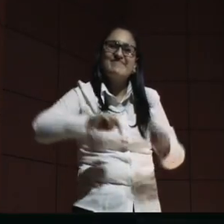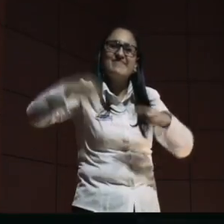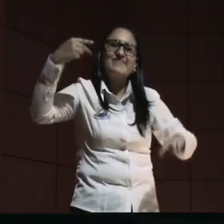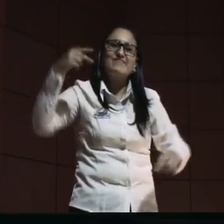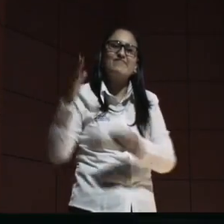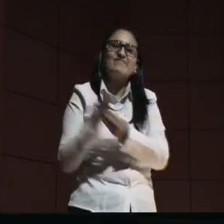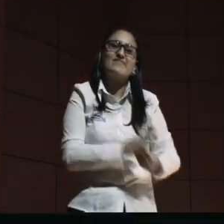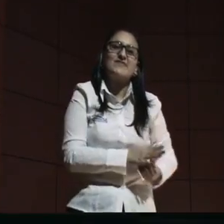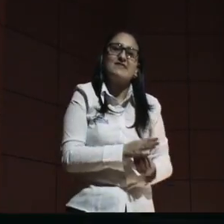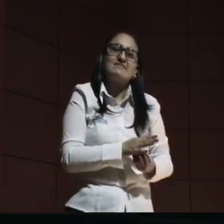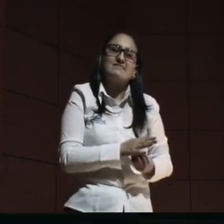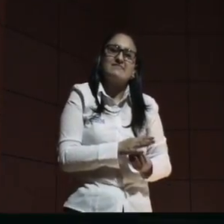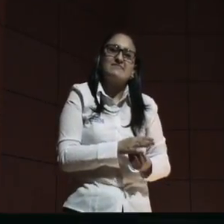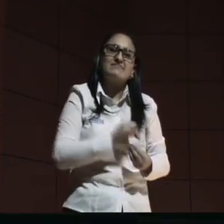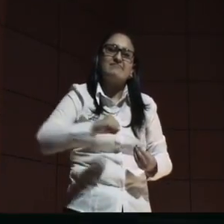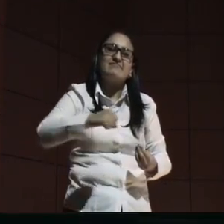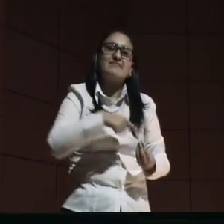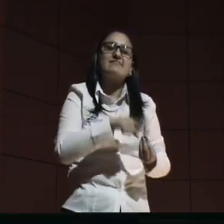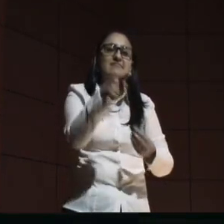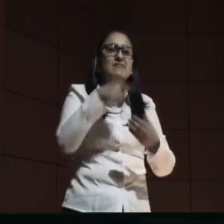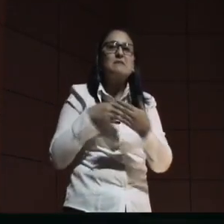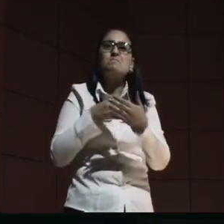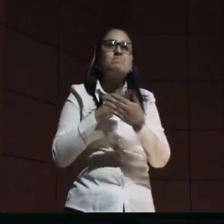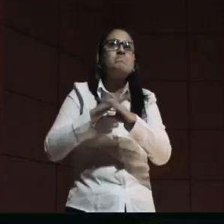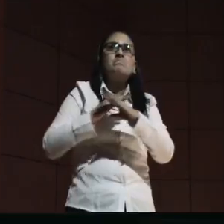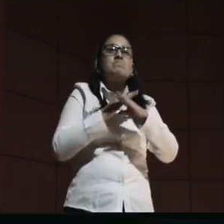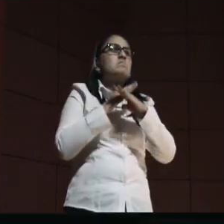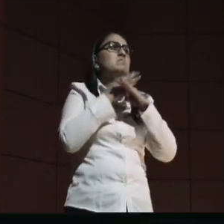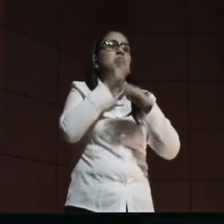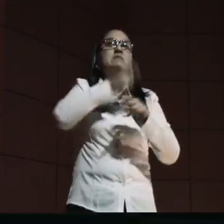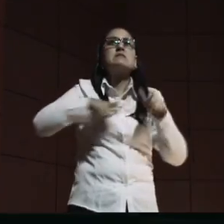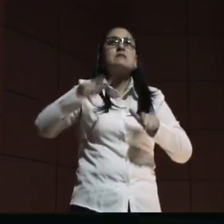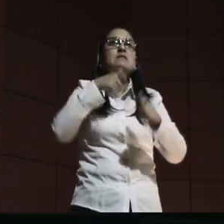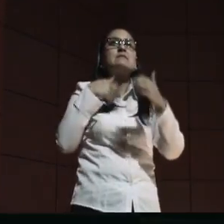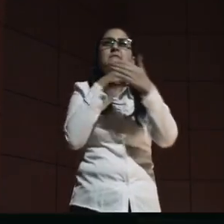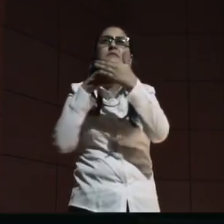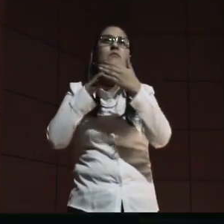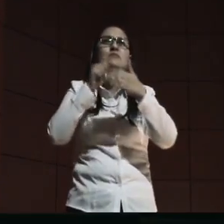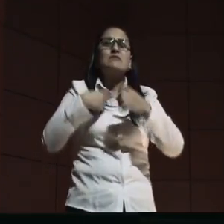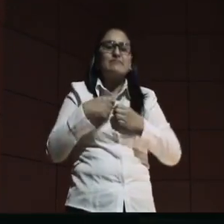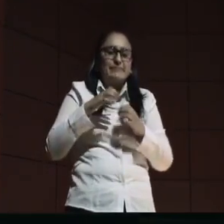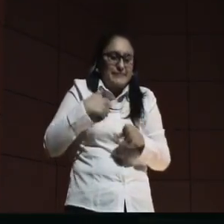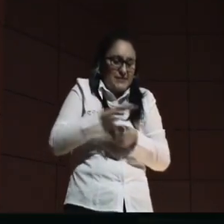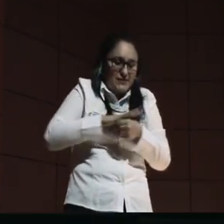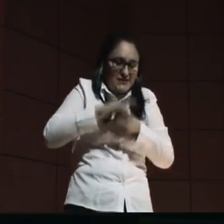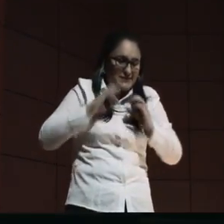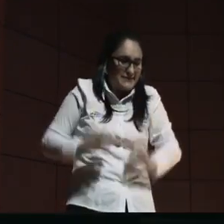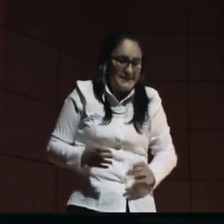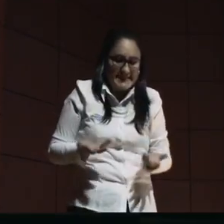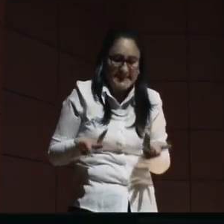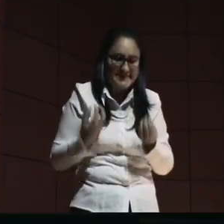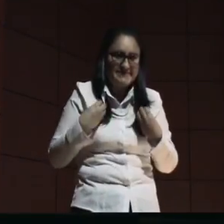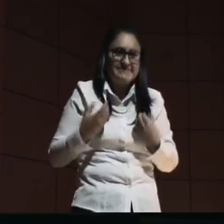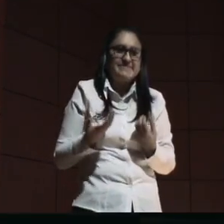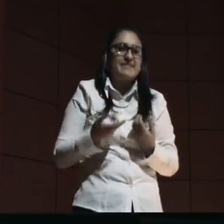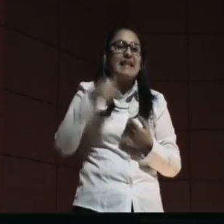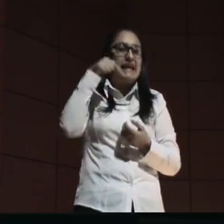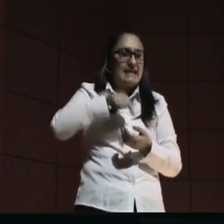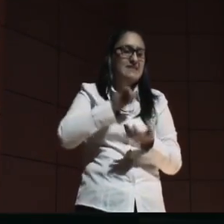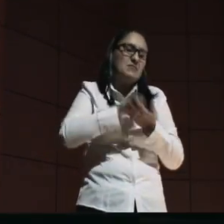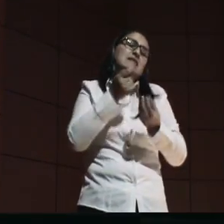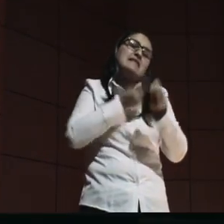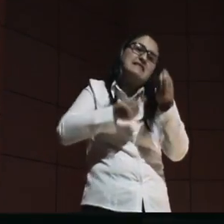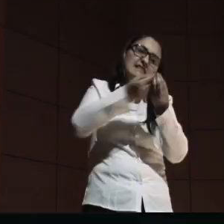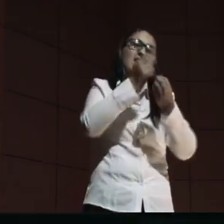la vulneración de los mismos, limitando a las personas aún más que su propia condición física. Claro está que el